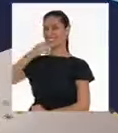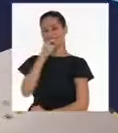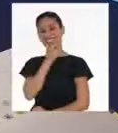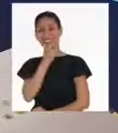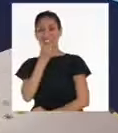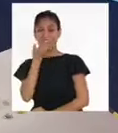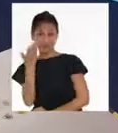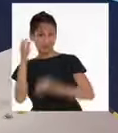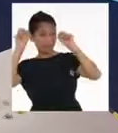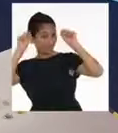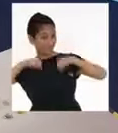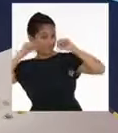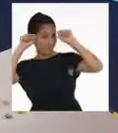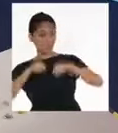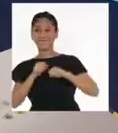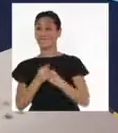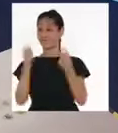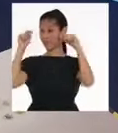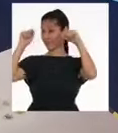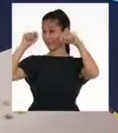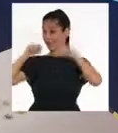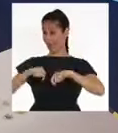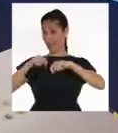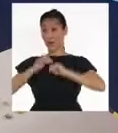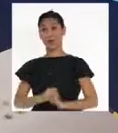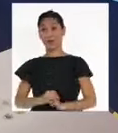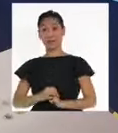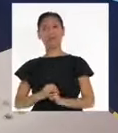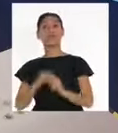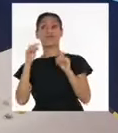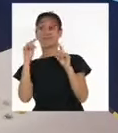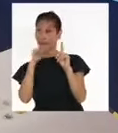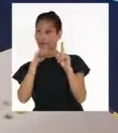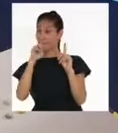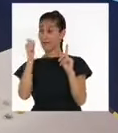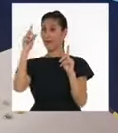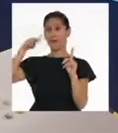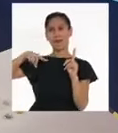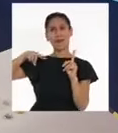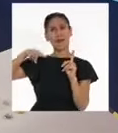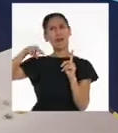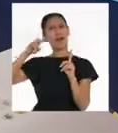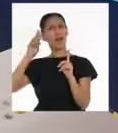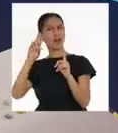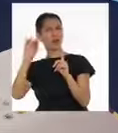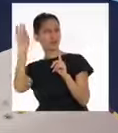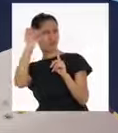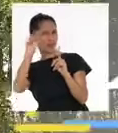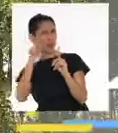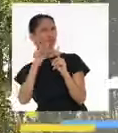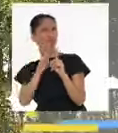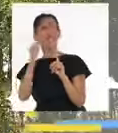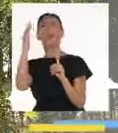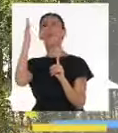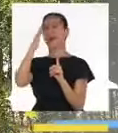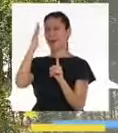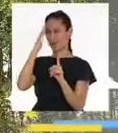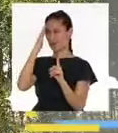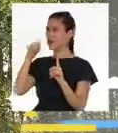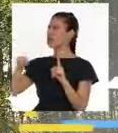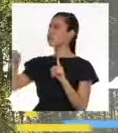Así es. Ahora Andrés sabrá decidir qué actividad hacer con su familia. Oh,